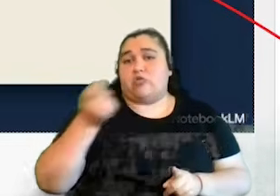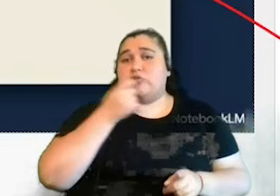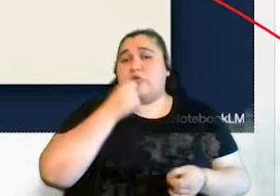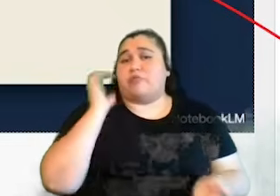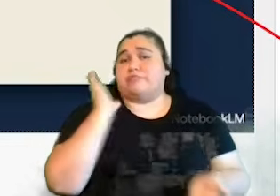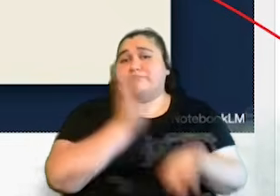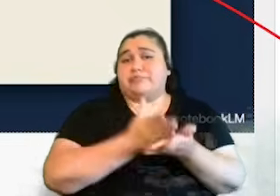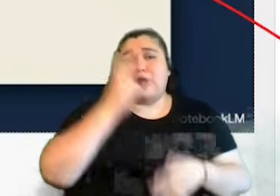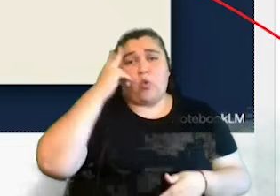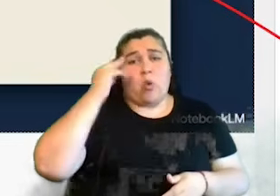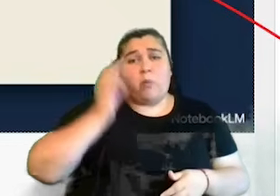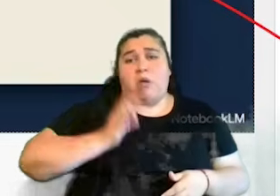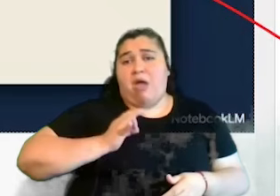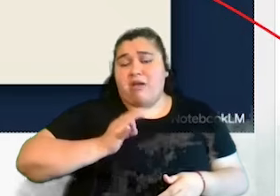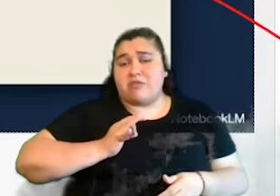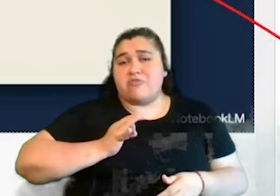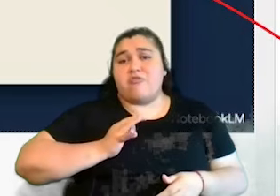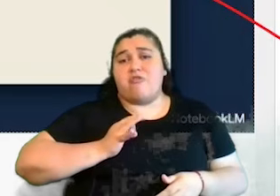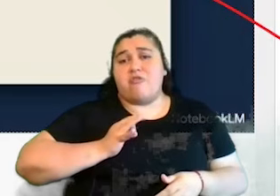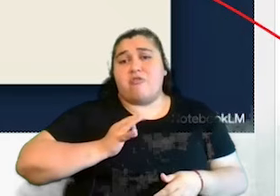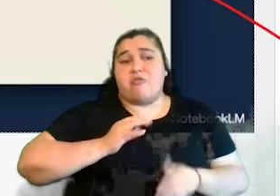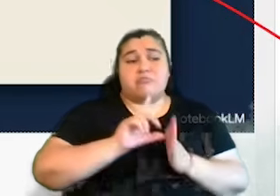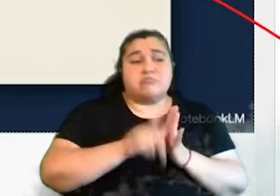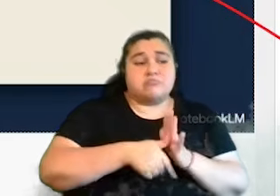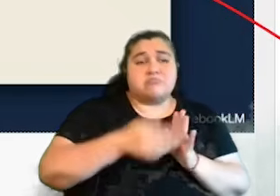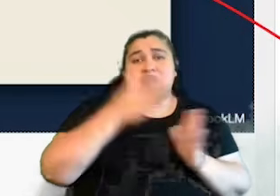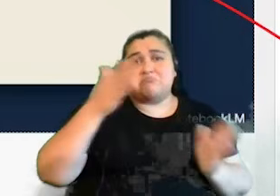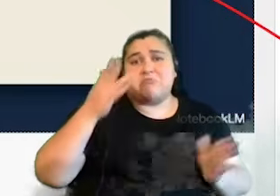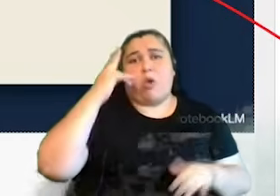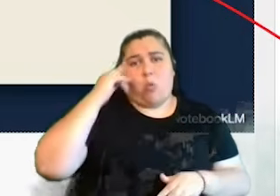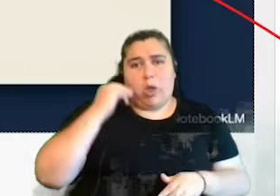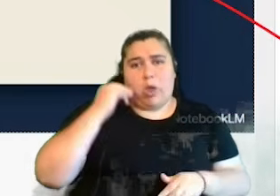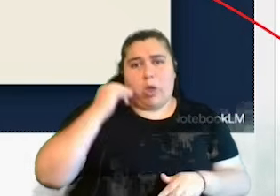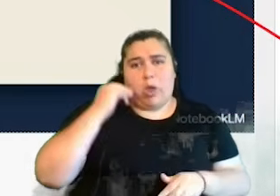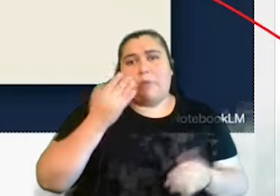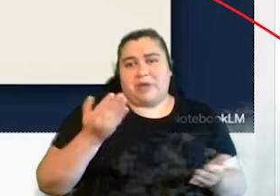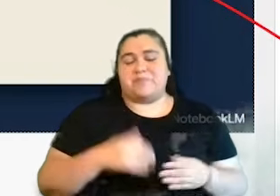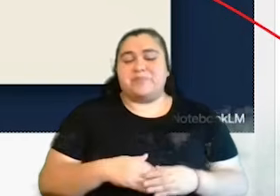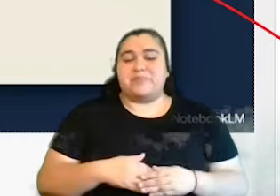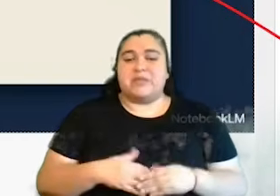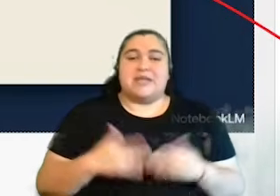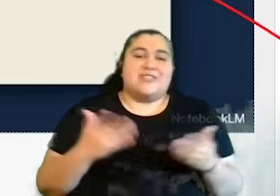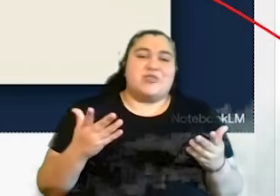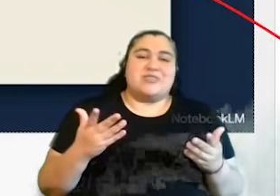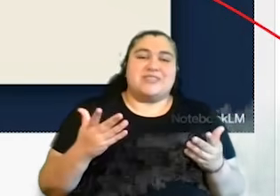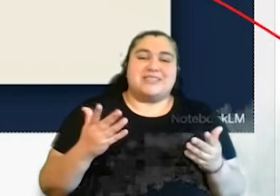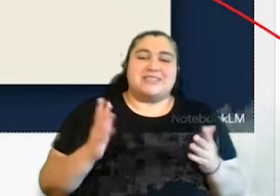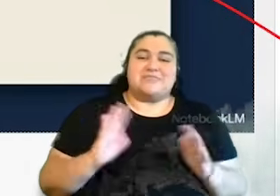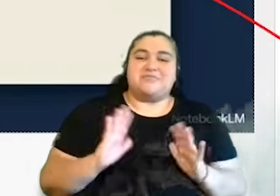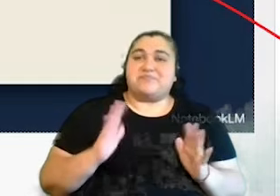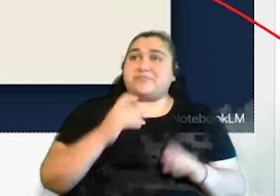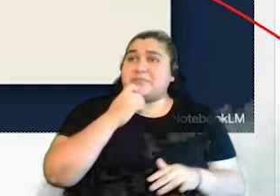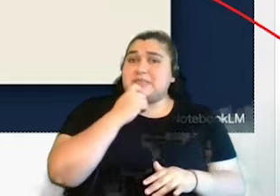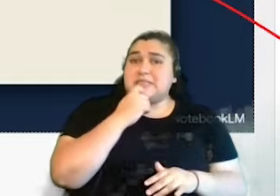9 años, el plazo de prescripción era de 9. Entonces, si no hubieran existido